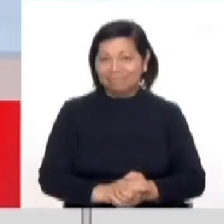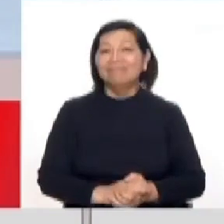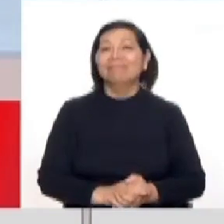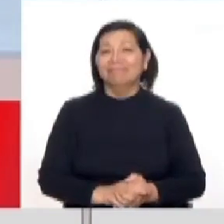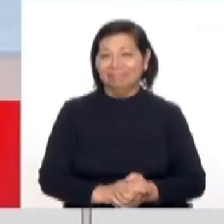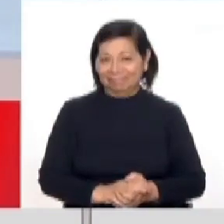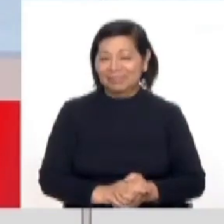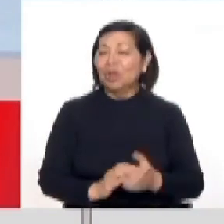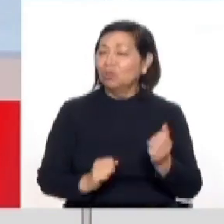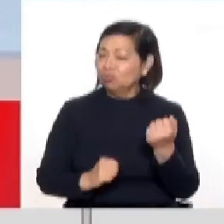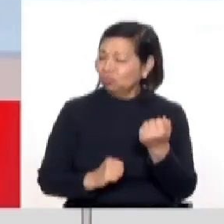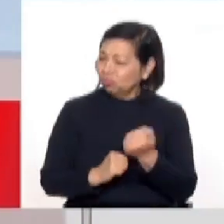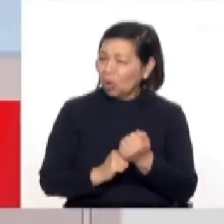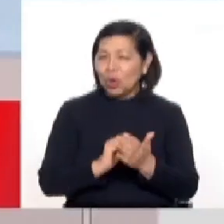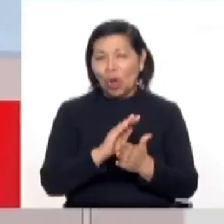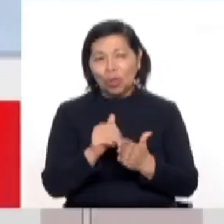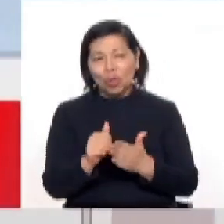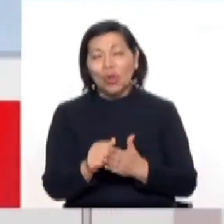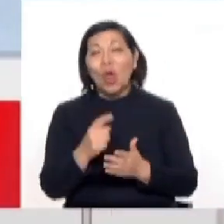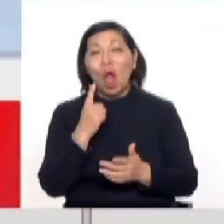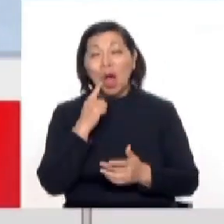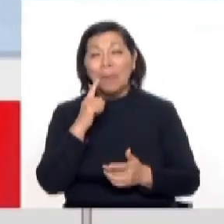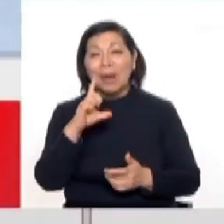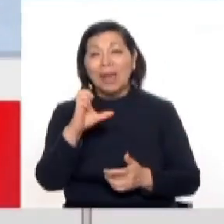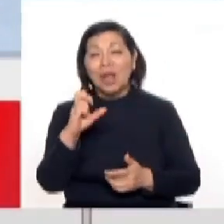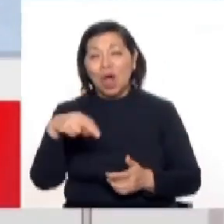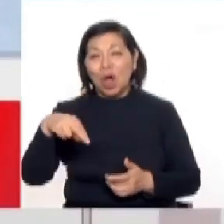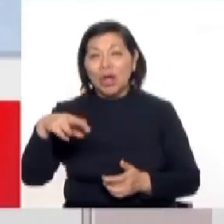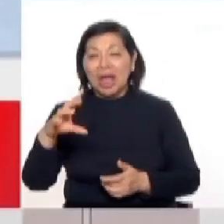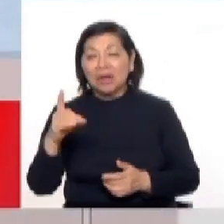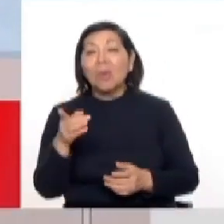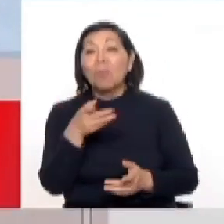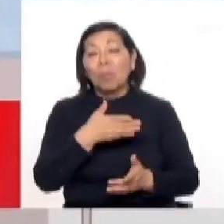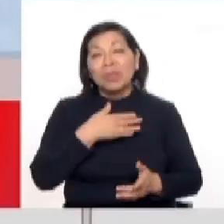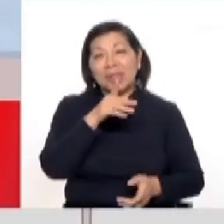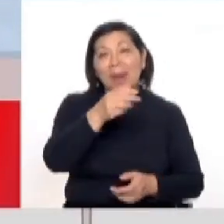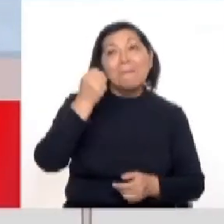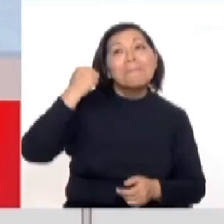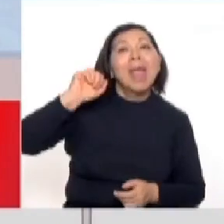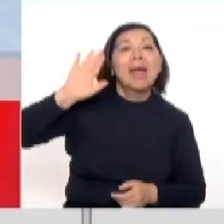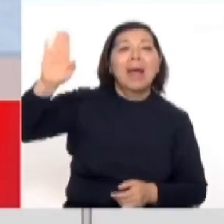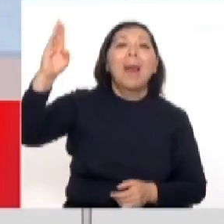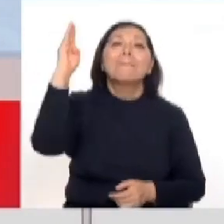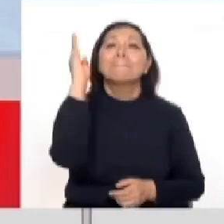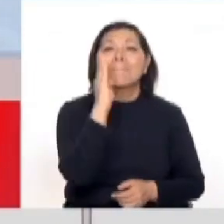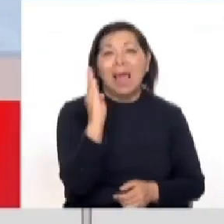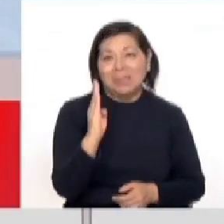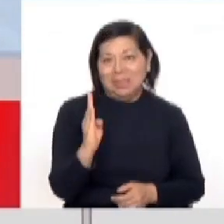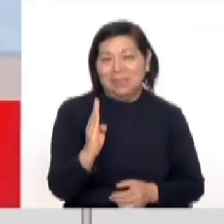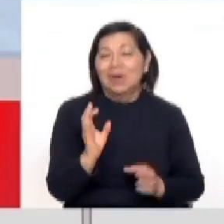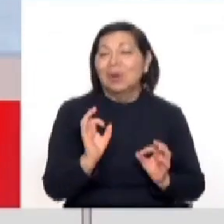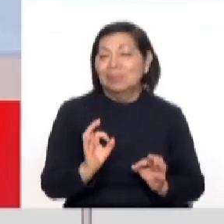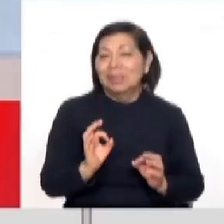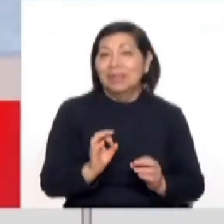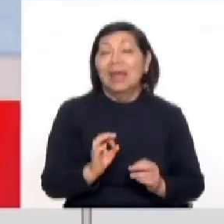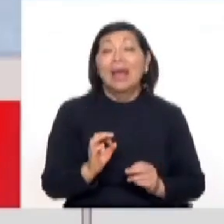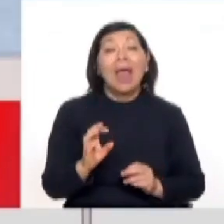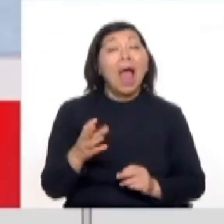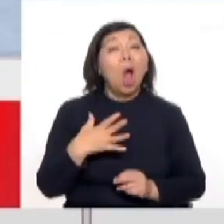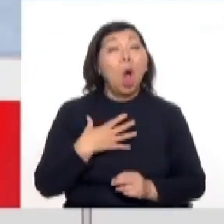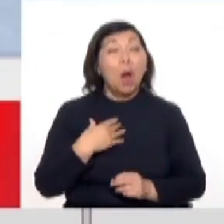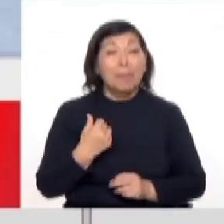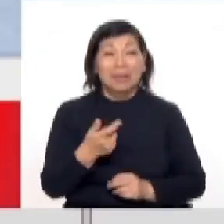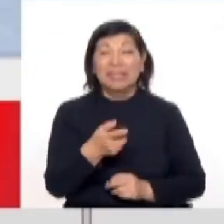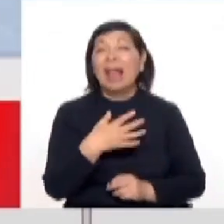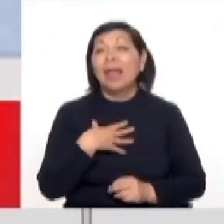que sí, Pierina. Vamos a apoyar todos a Leonardo Caguapaza para que pueda estar en Brasil representando al Perú, como debe ser. 16 años